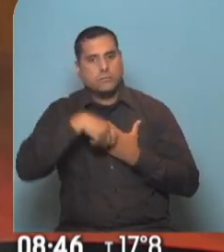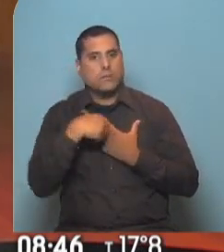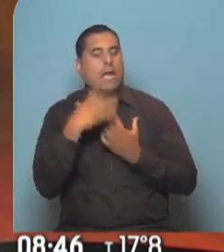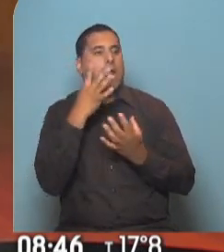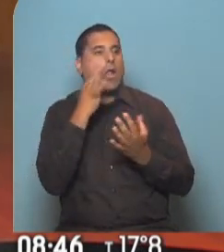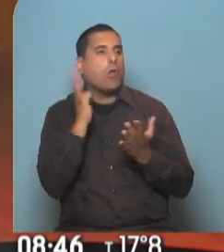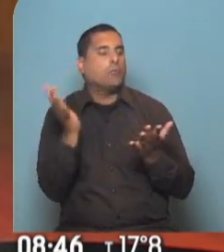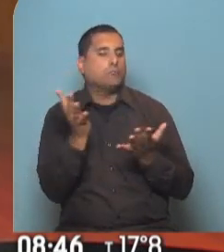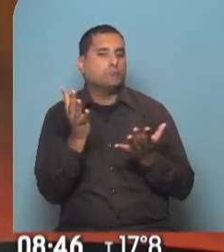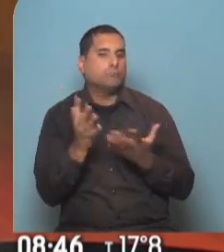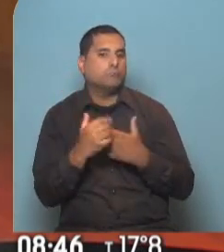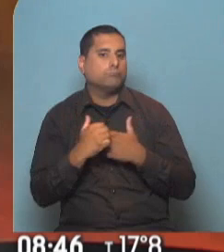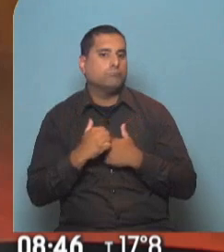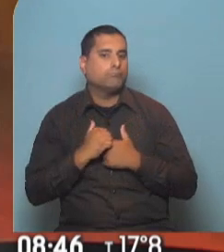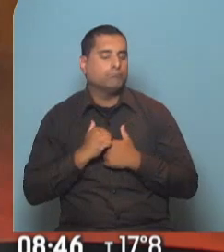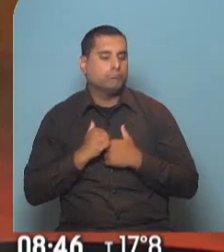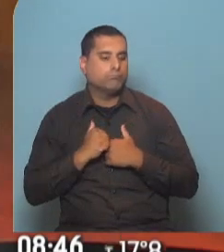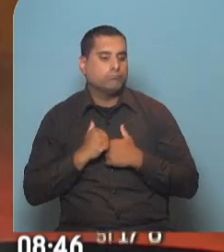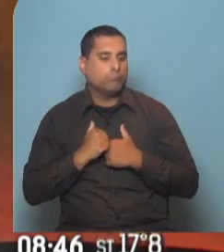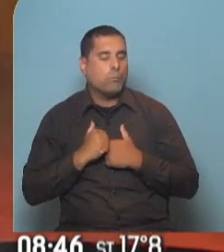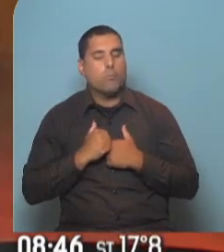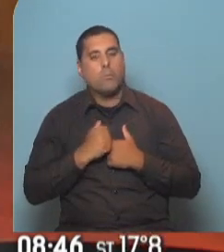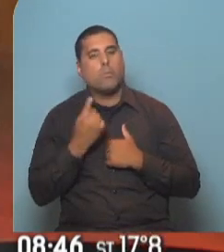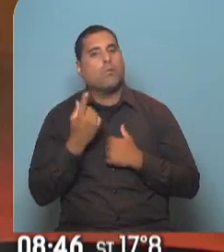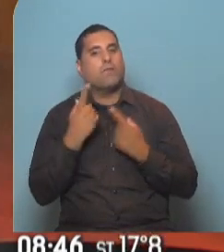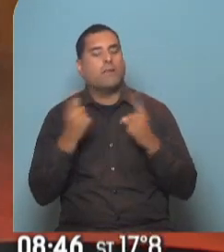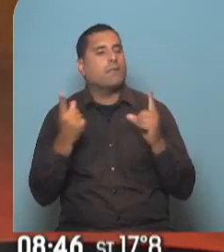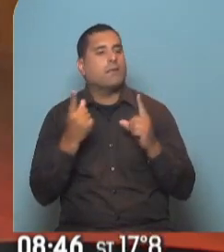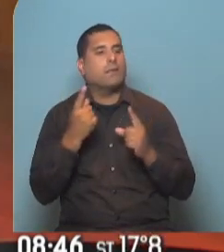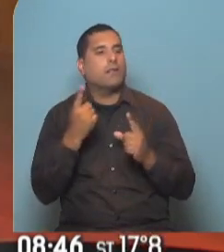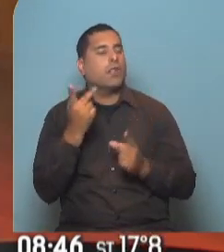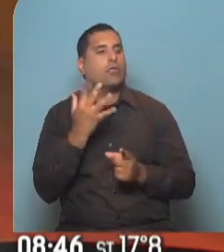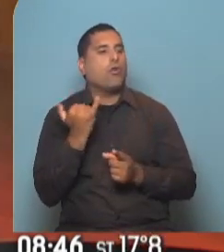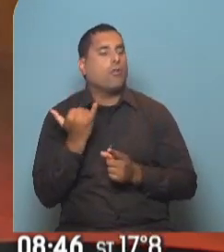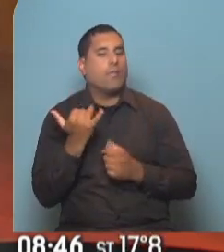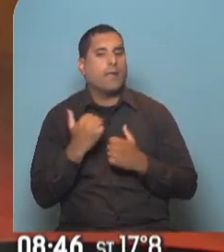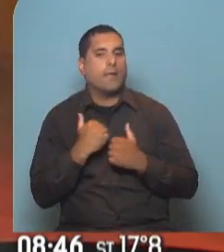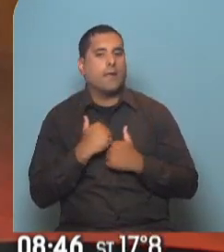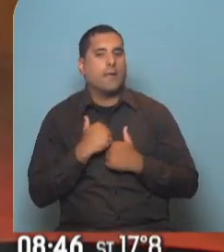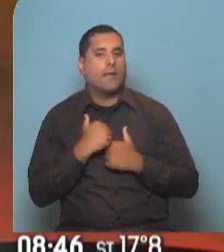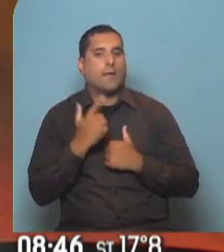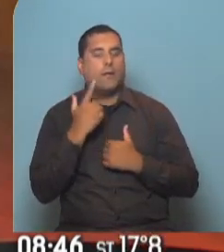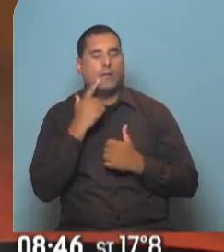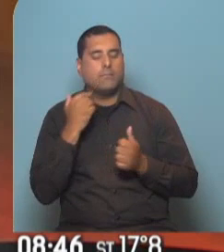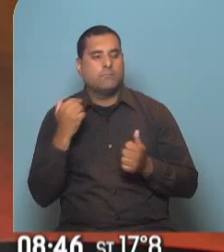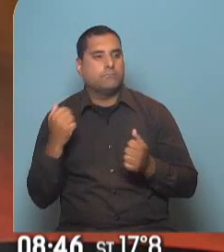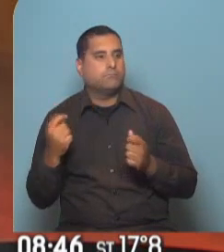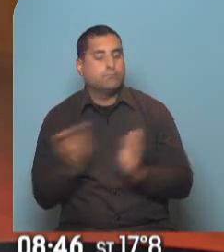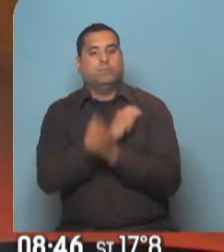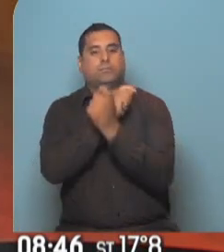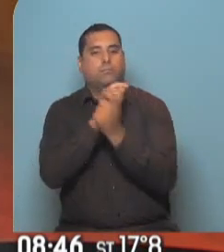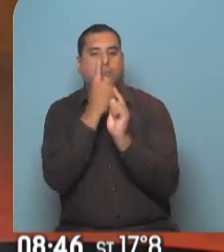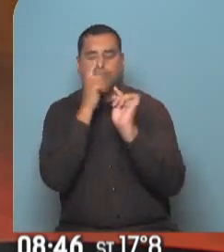algo muy diferente a lo que nos pasa todos los días algo fuerte algo que irrumpe en nuestras vidas y nos la cambia de un